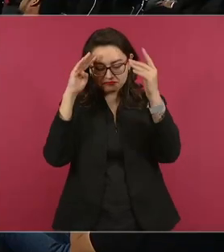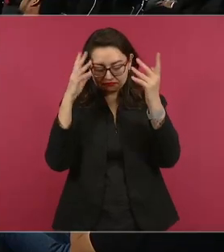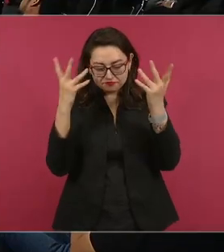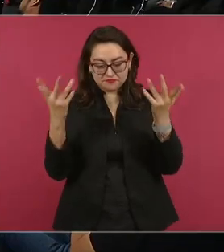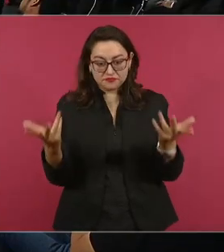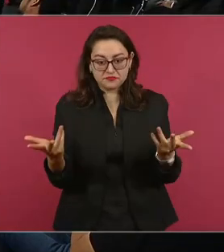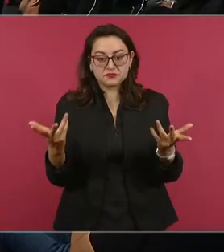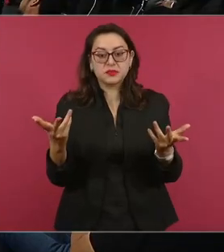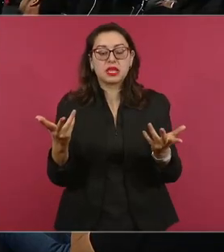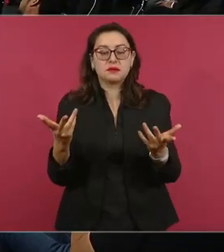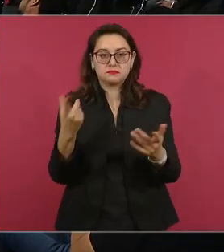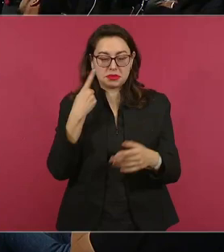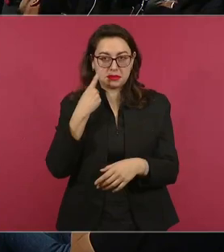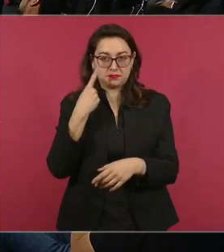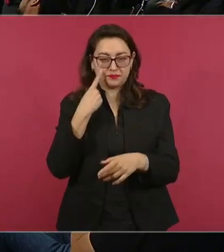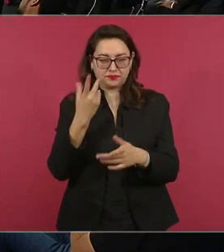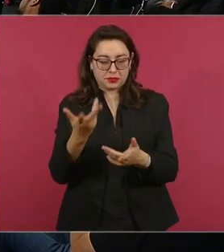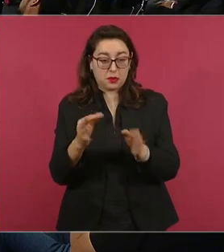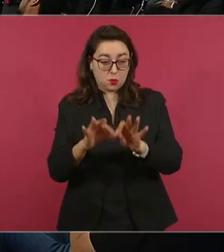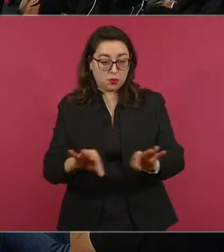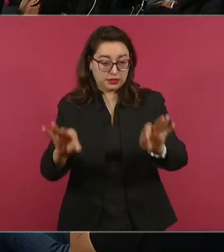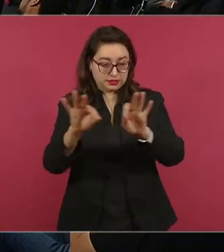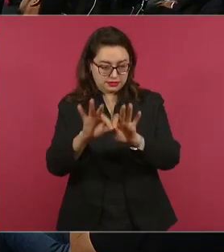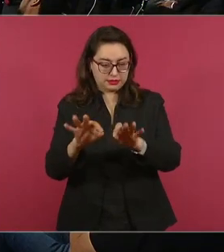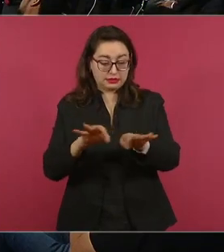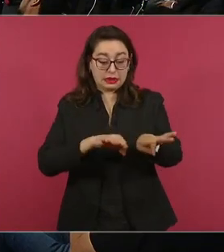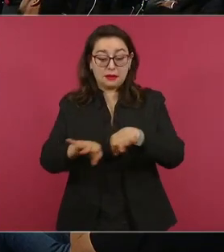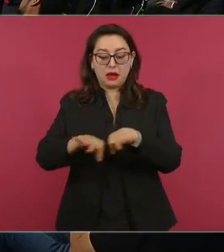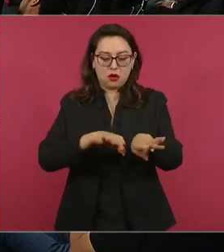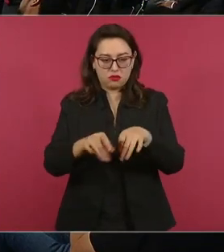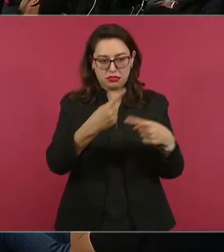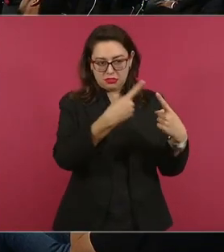tipo de profesiones, otro tipo de actividades.